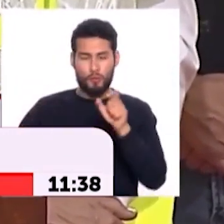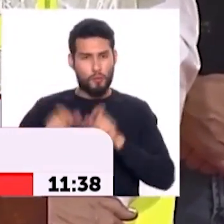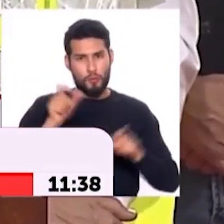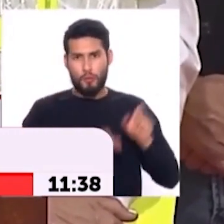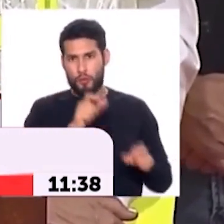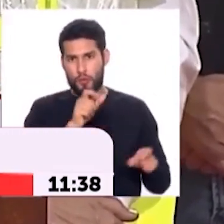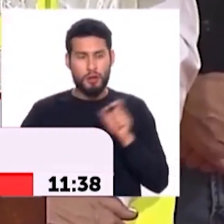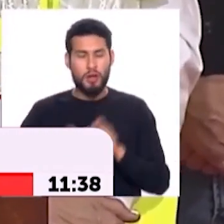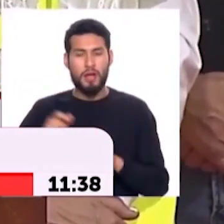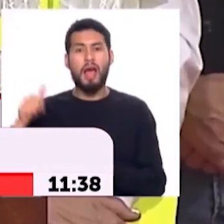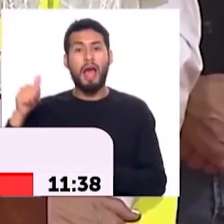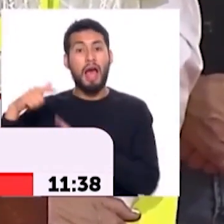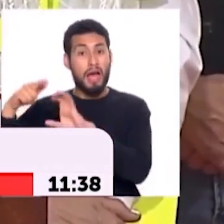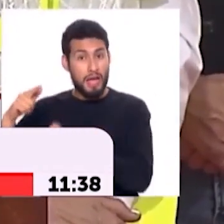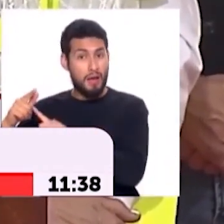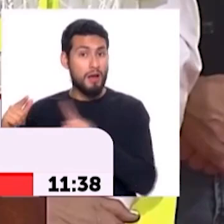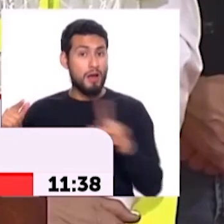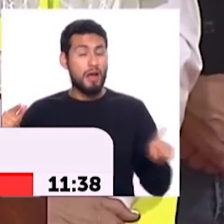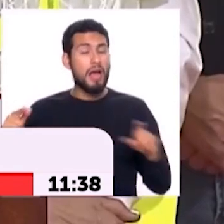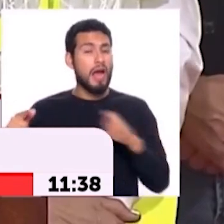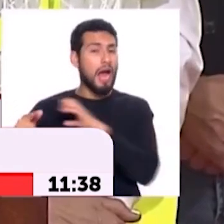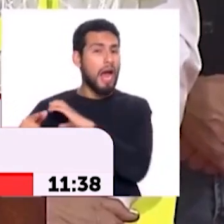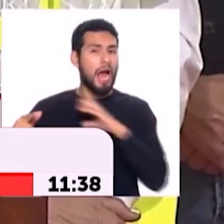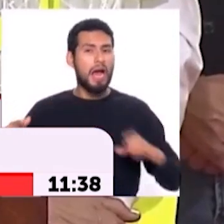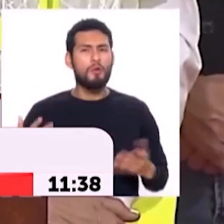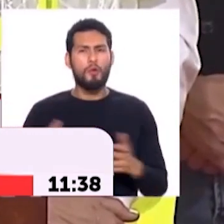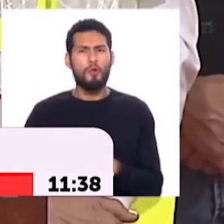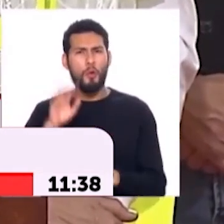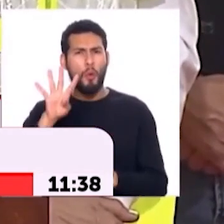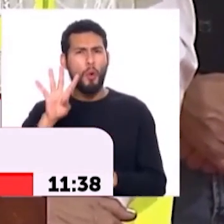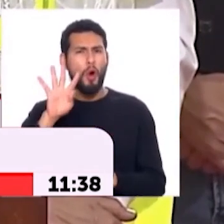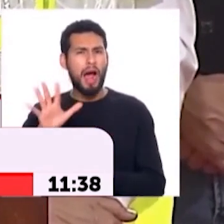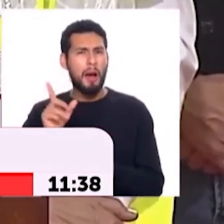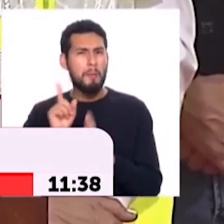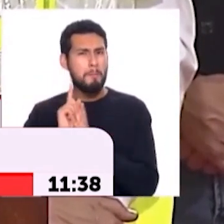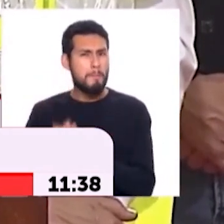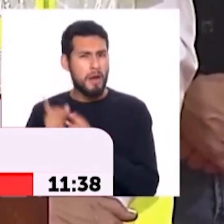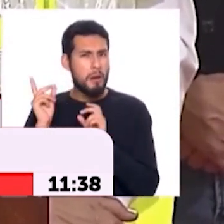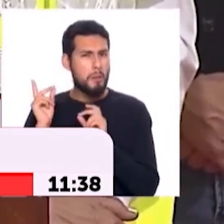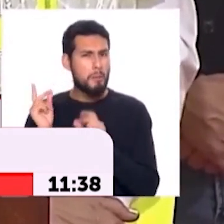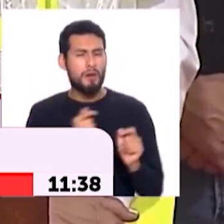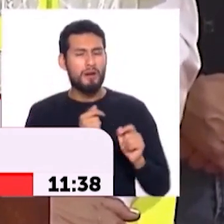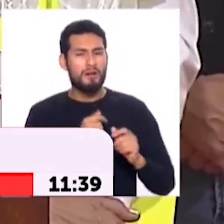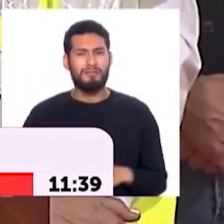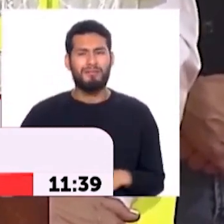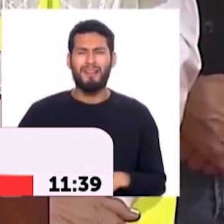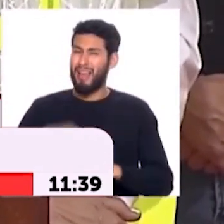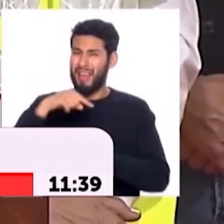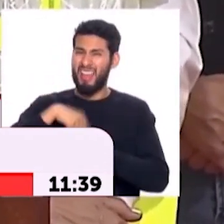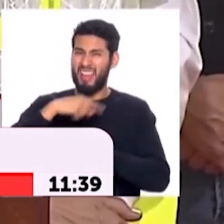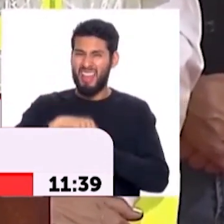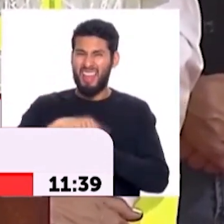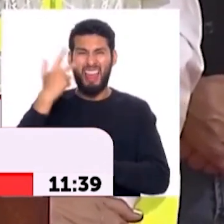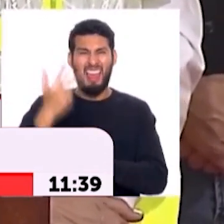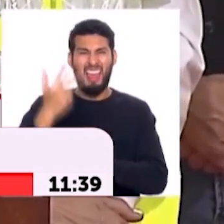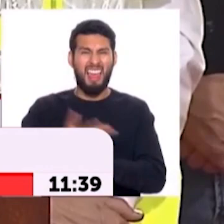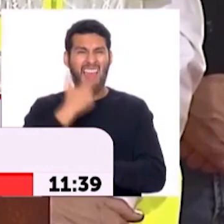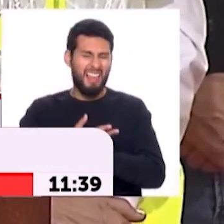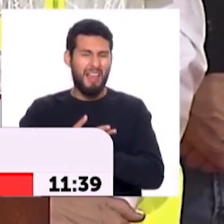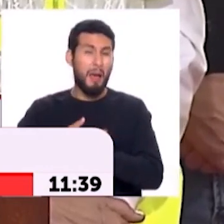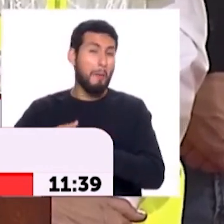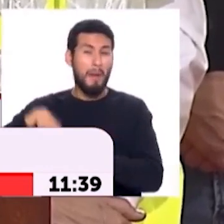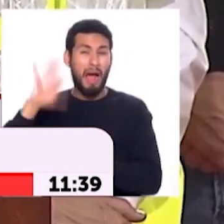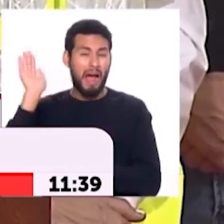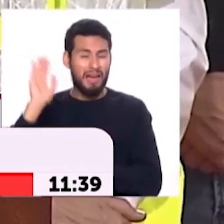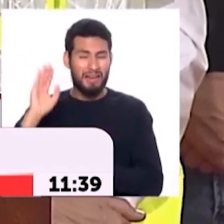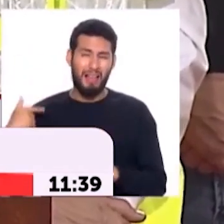a la construcción de la línea 2, para que estos ya comiencen a funcionar para beneficio del público, teniendo en cuenta que ya son bastantes